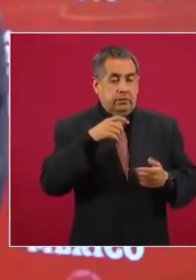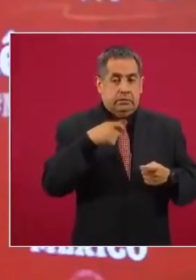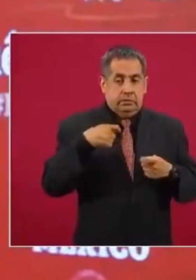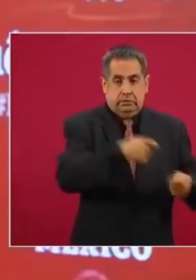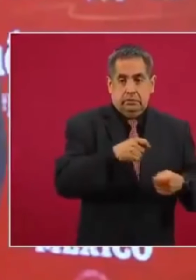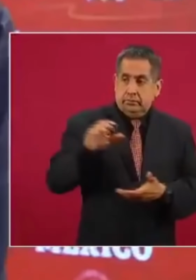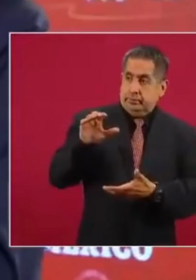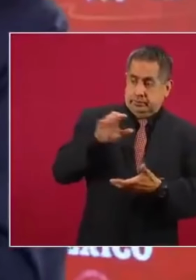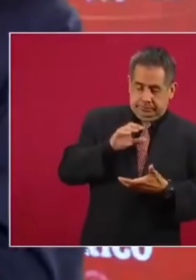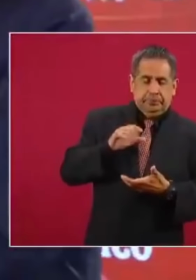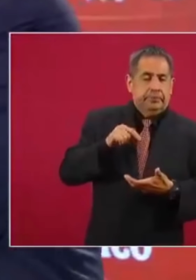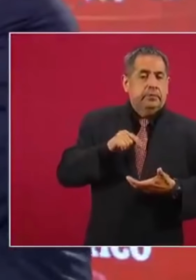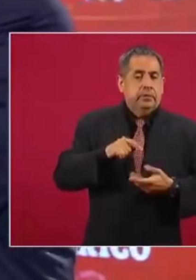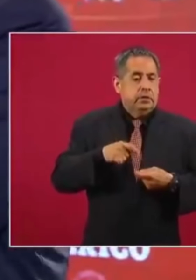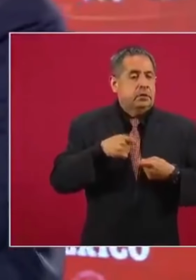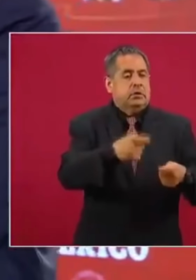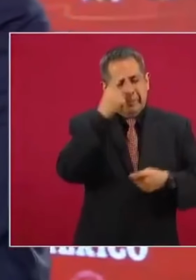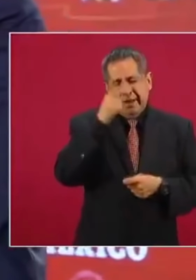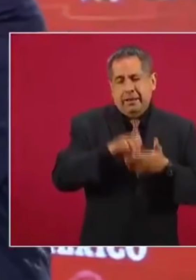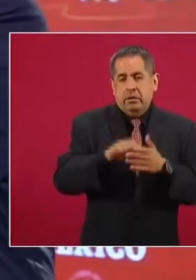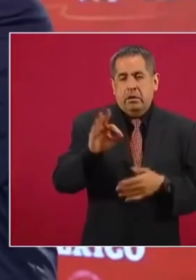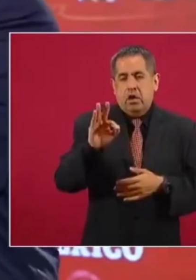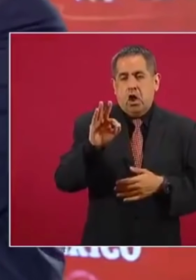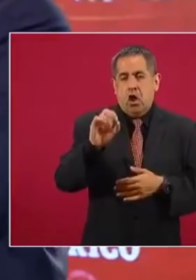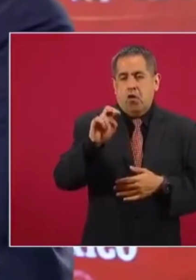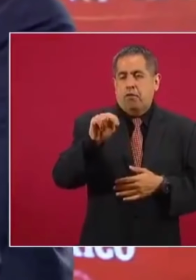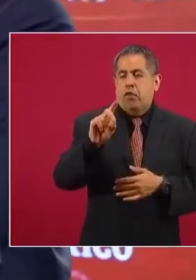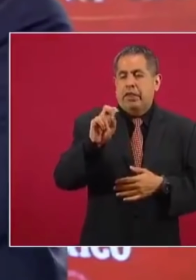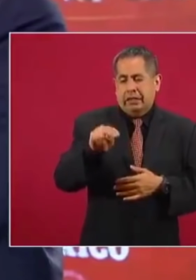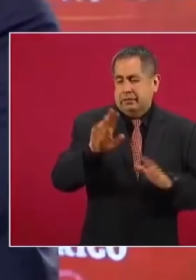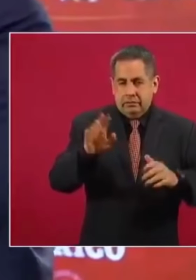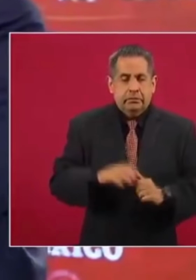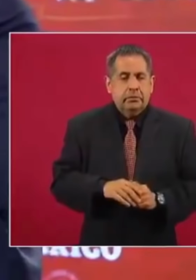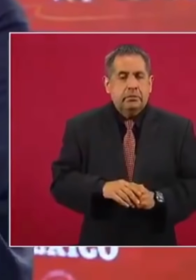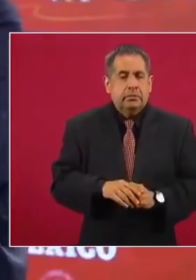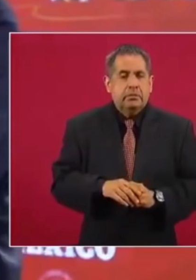recursos para el fonden que pone el ejemplo